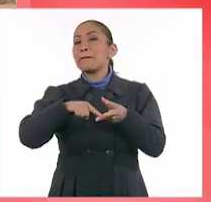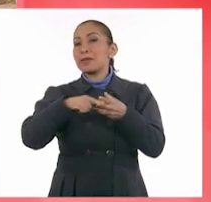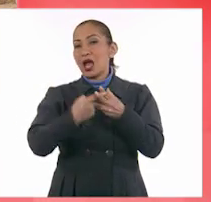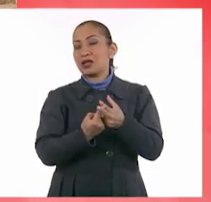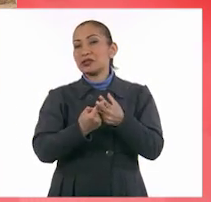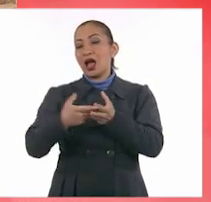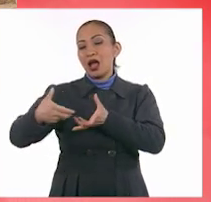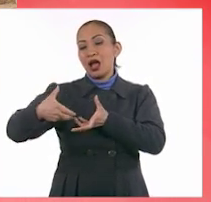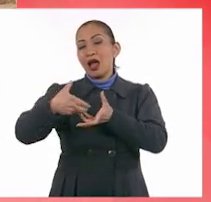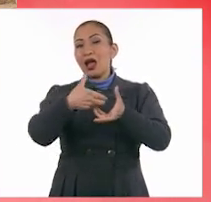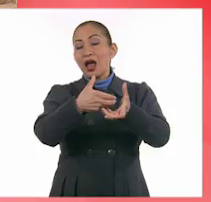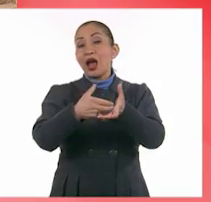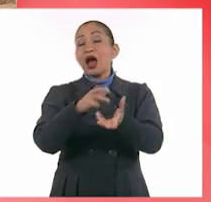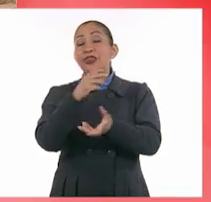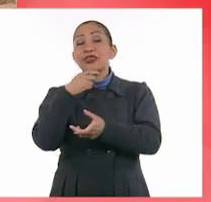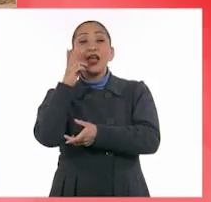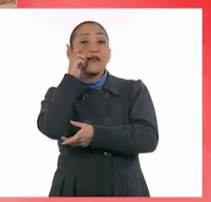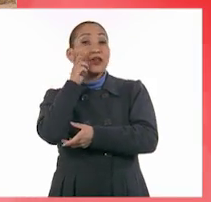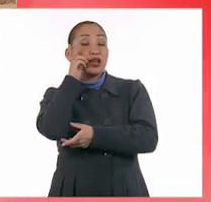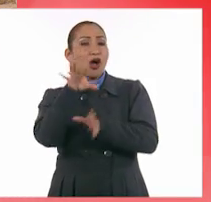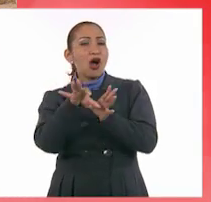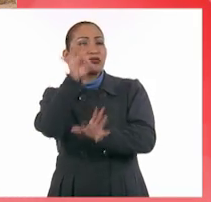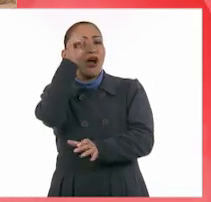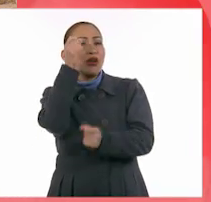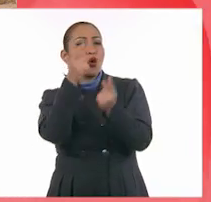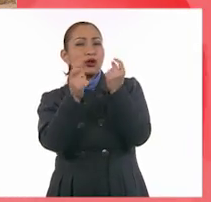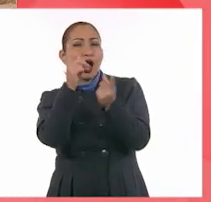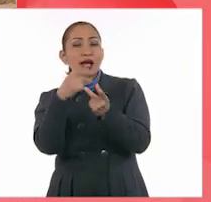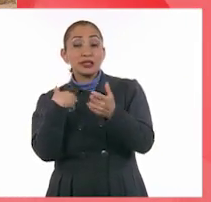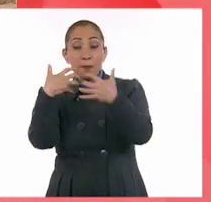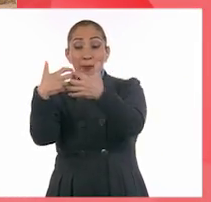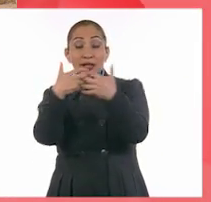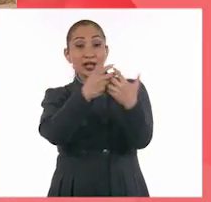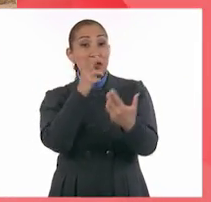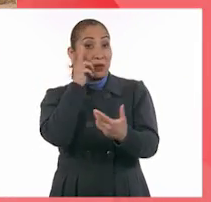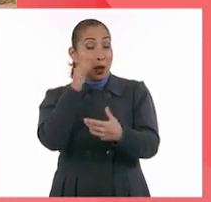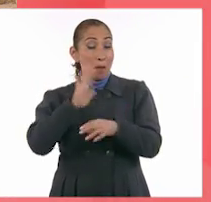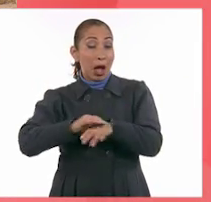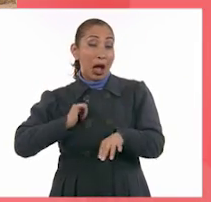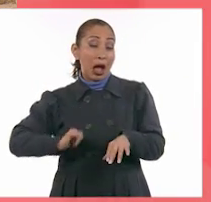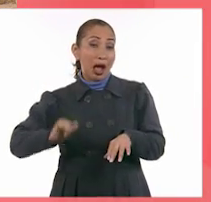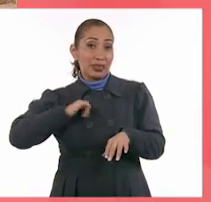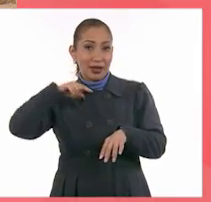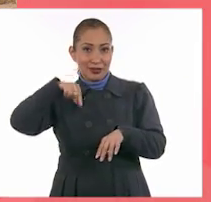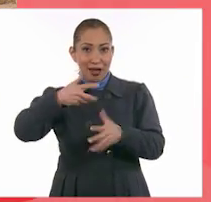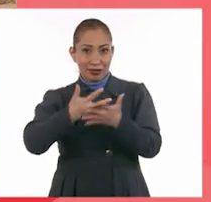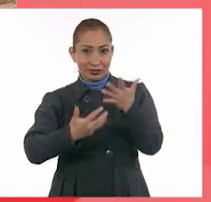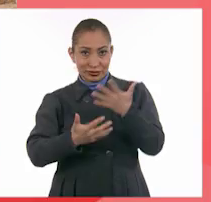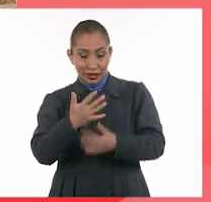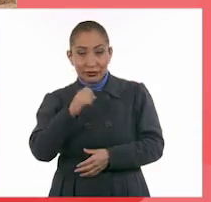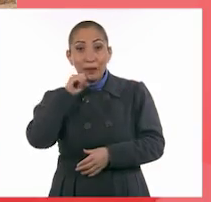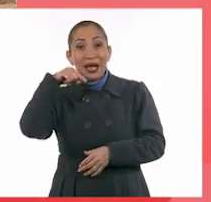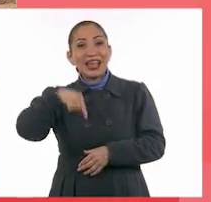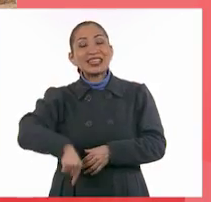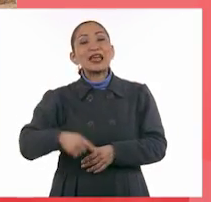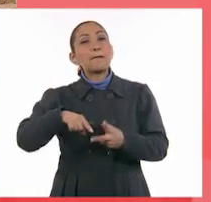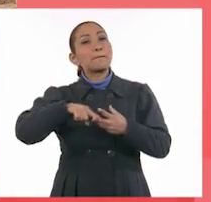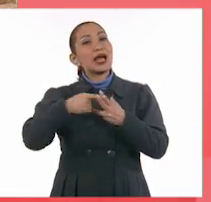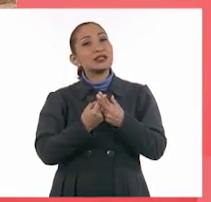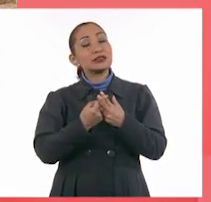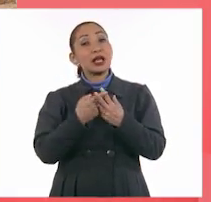la Ruta del Vino y puedes encontrar algunas de las vinícolas más antiguas del estado. También aquí